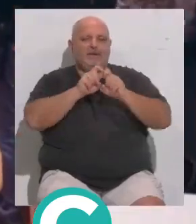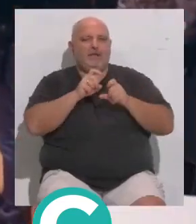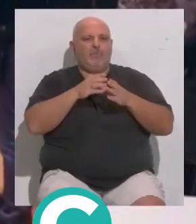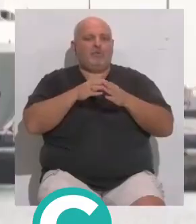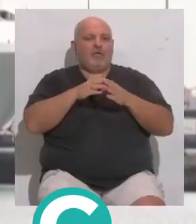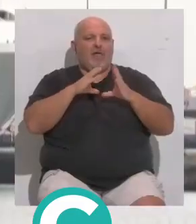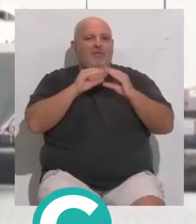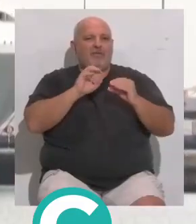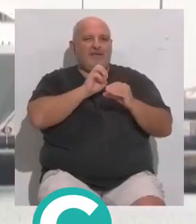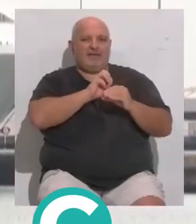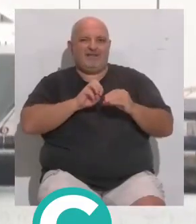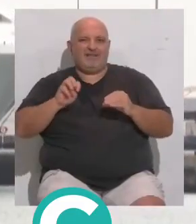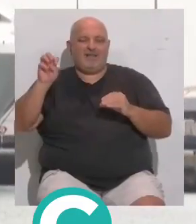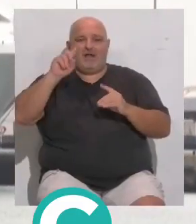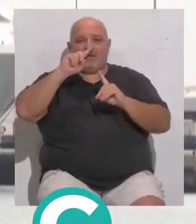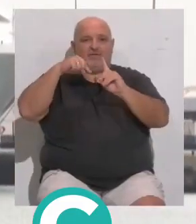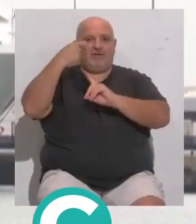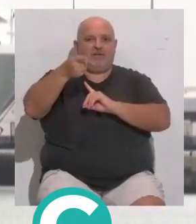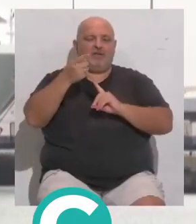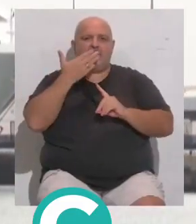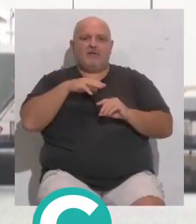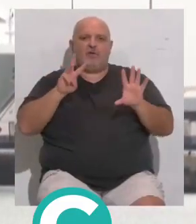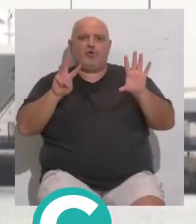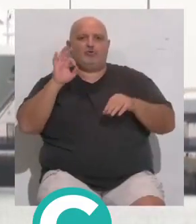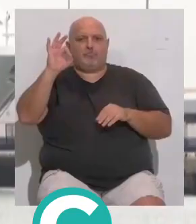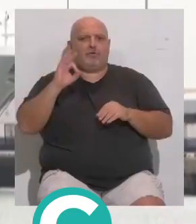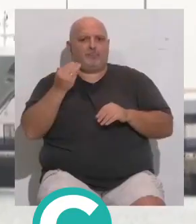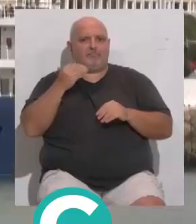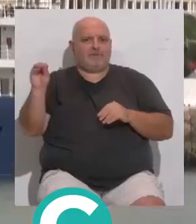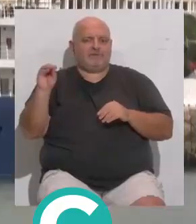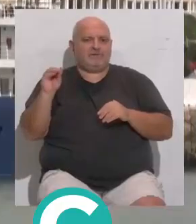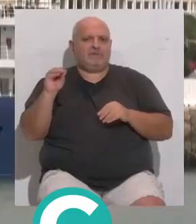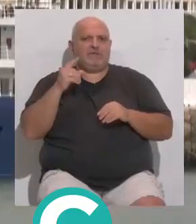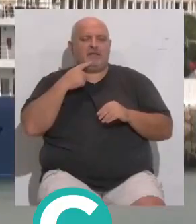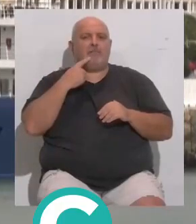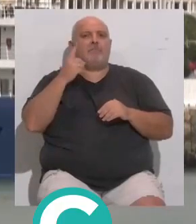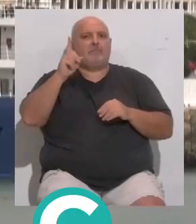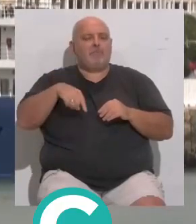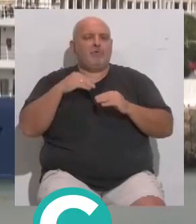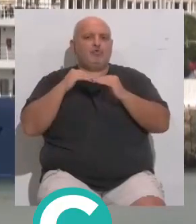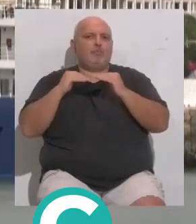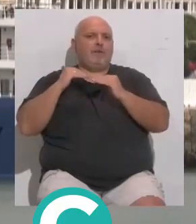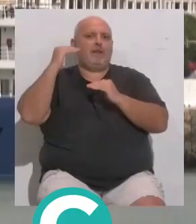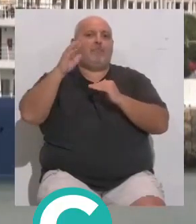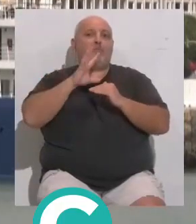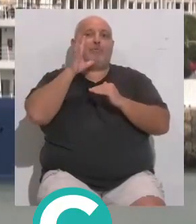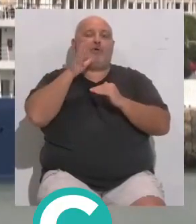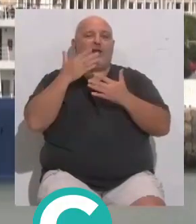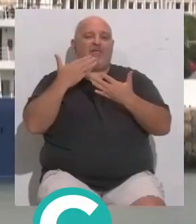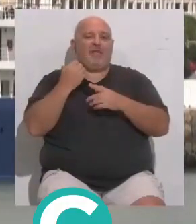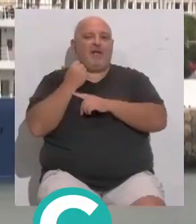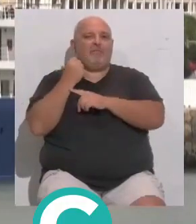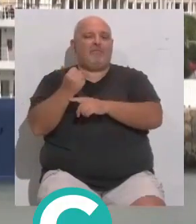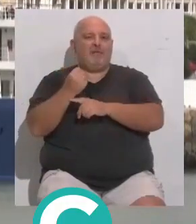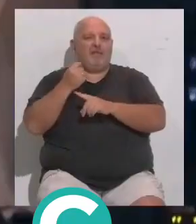puertos andaluces podrían aumentar el año que viene en torno al 8%, una cifra que se podría incluso superar por el efecto empuje que suelen